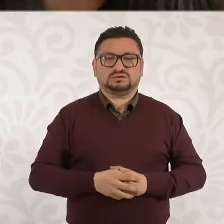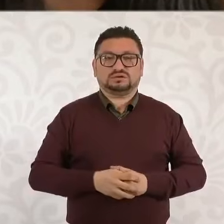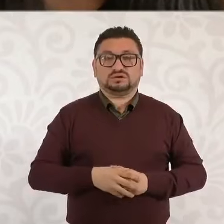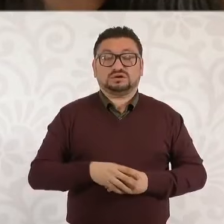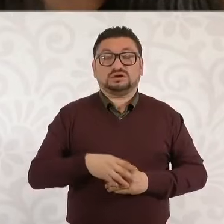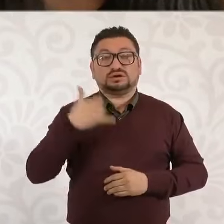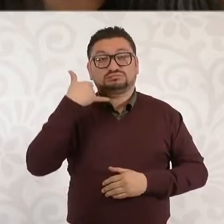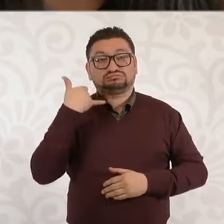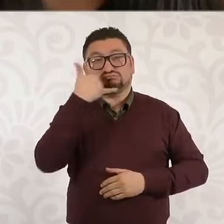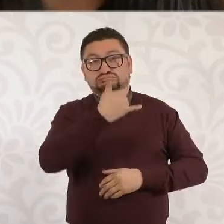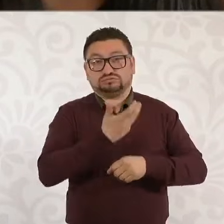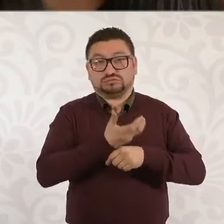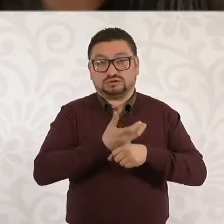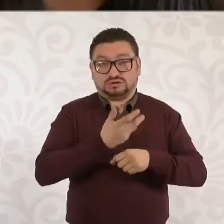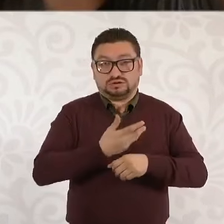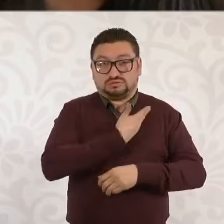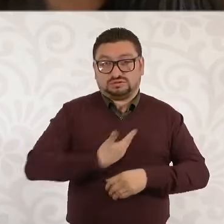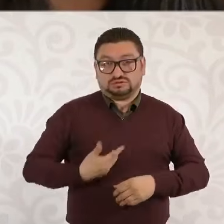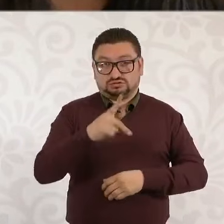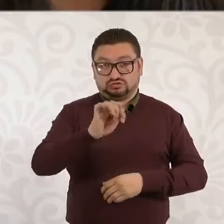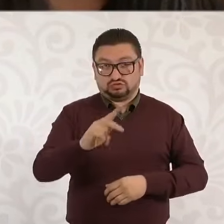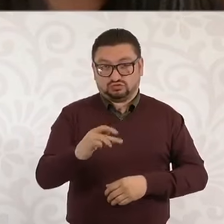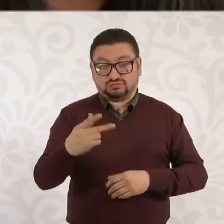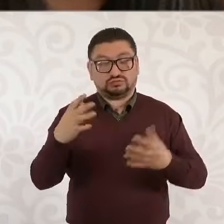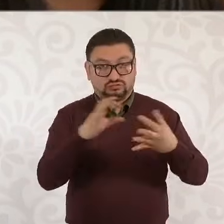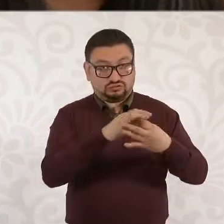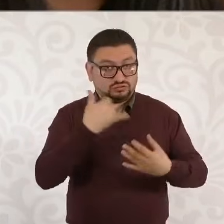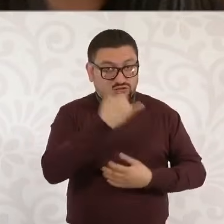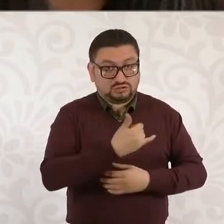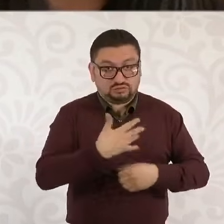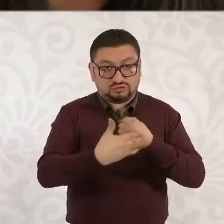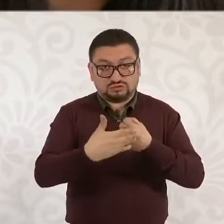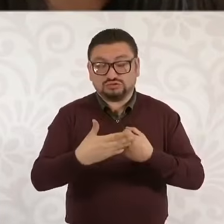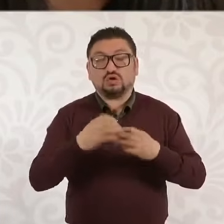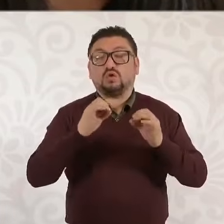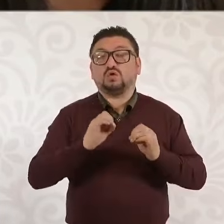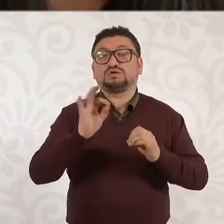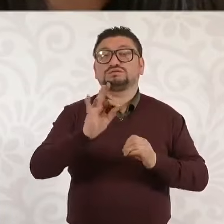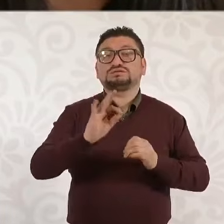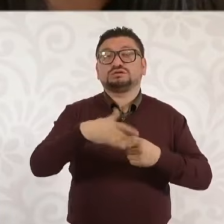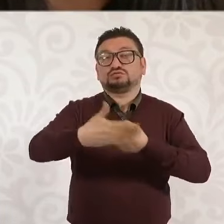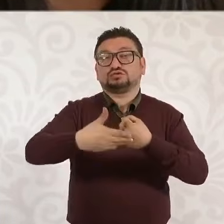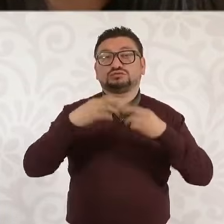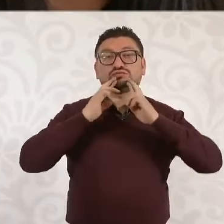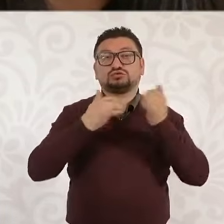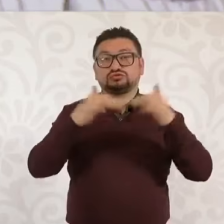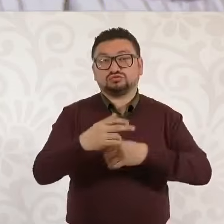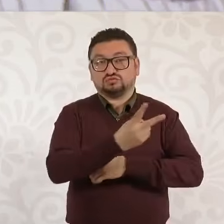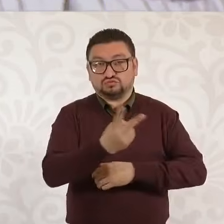con el presidente Trump en los próximos días? O bien, si ya se empieza a perfilar una reunión entre ustedes